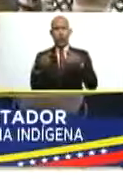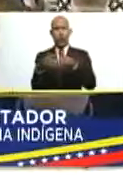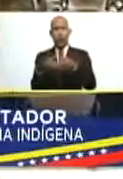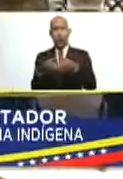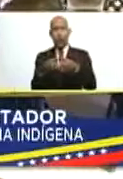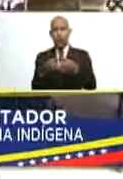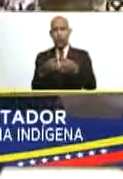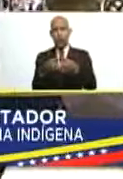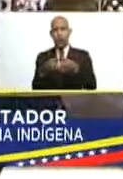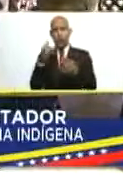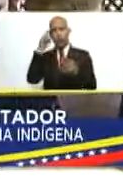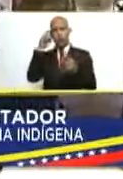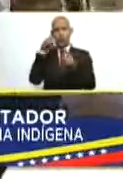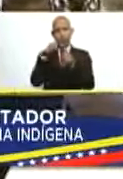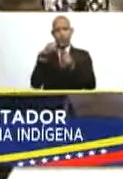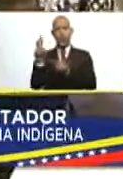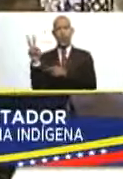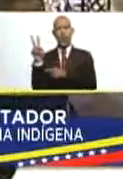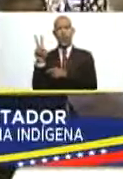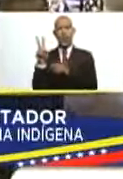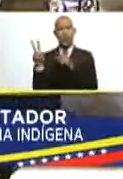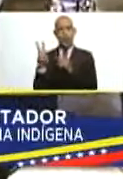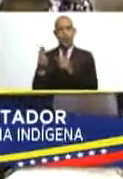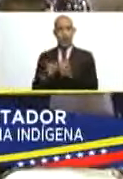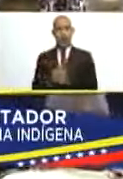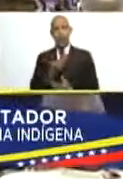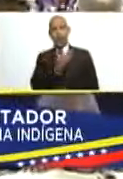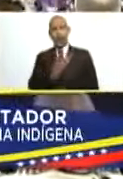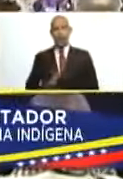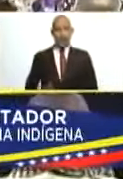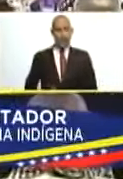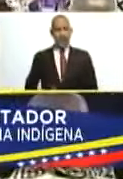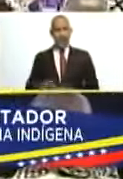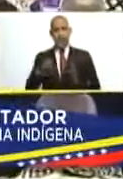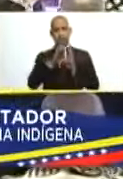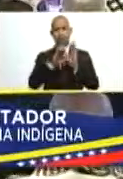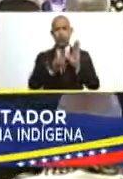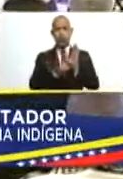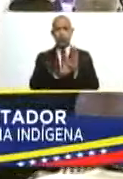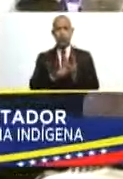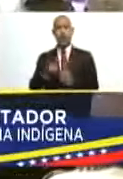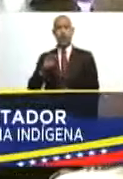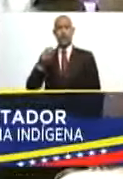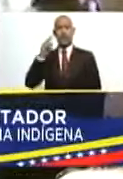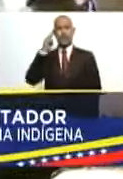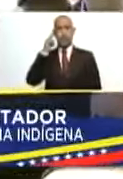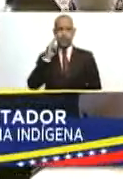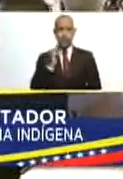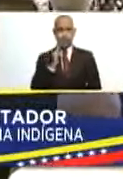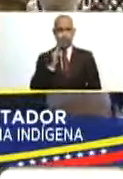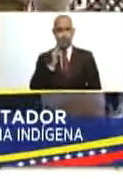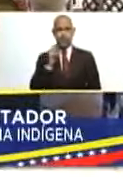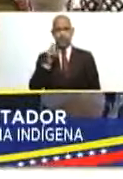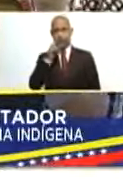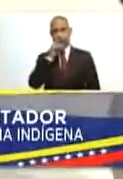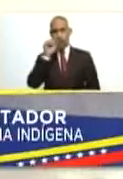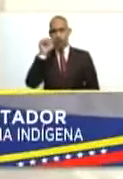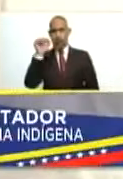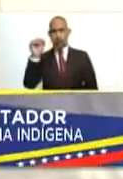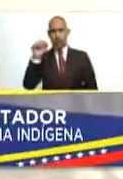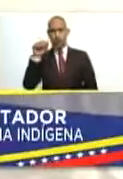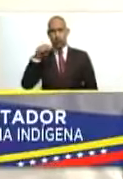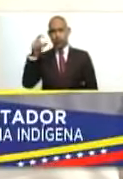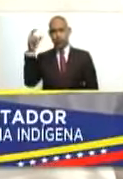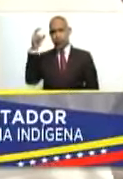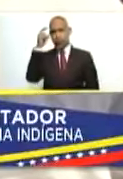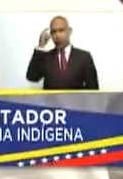la venezolanidad. El presidente constitucional de la República Bolivariana de Venezuela, 531 años de este día